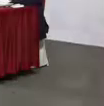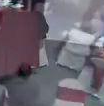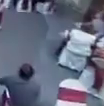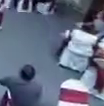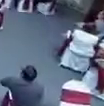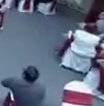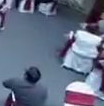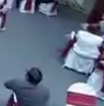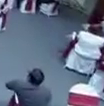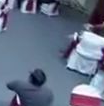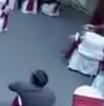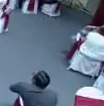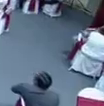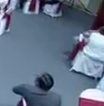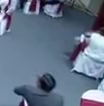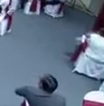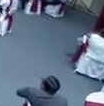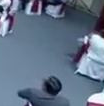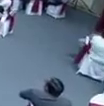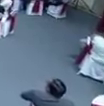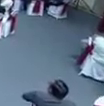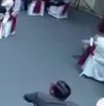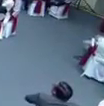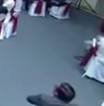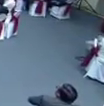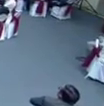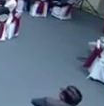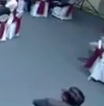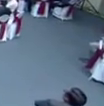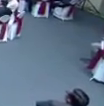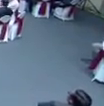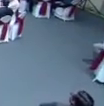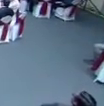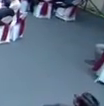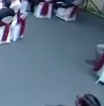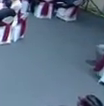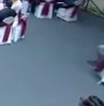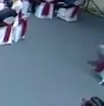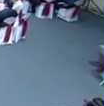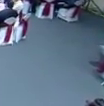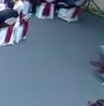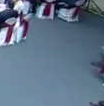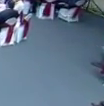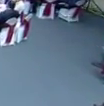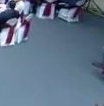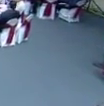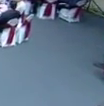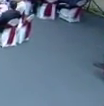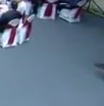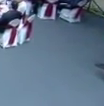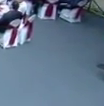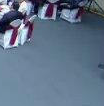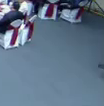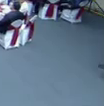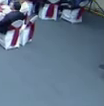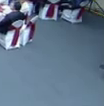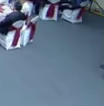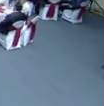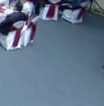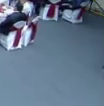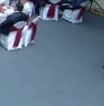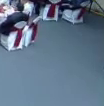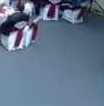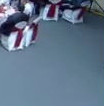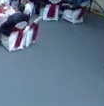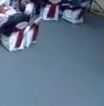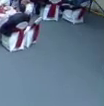Hace uso de la palabra el profesor Patricio Flores Sandoval, secretario de Comunicación Social de la